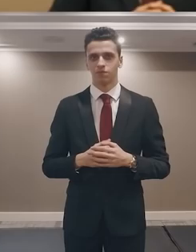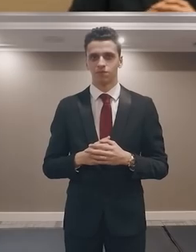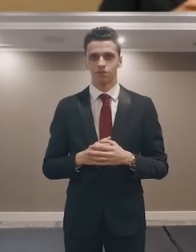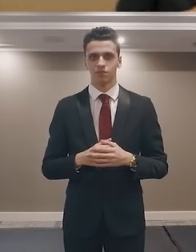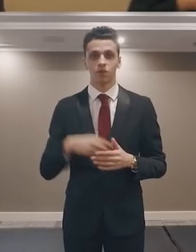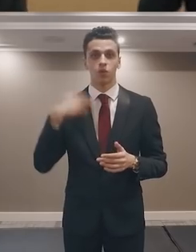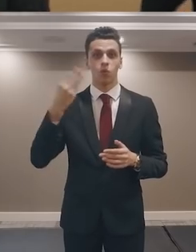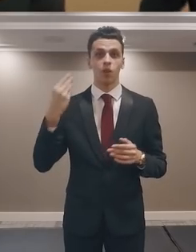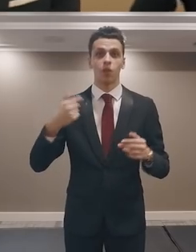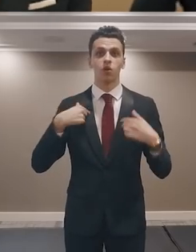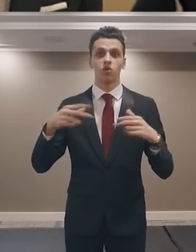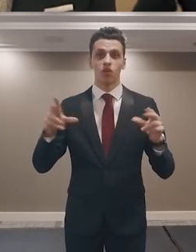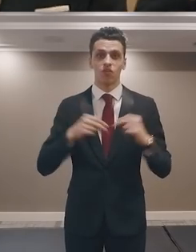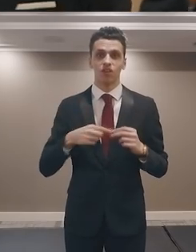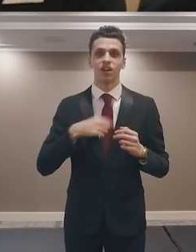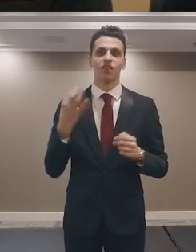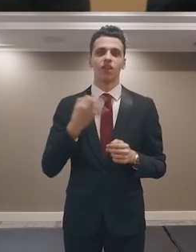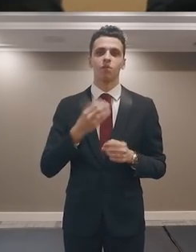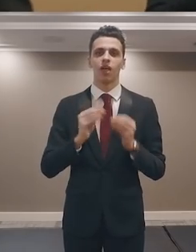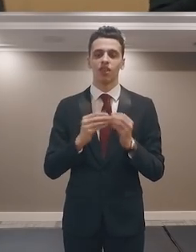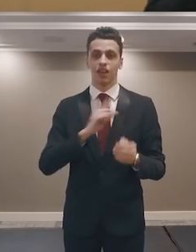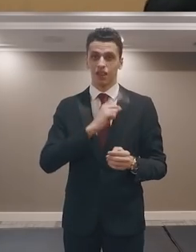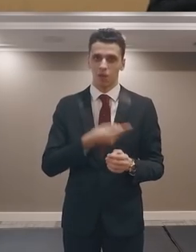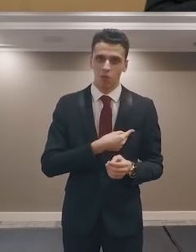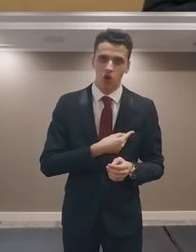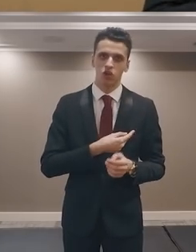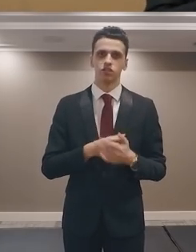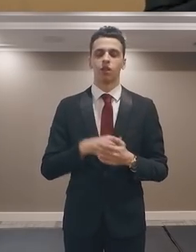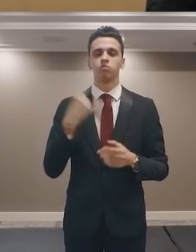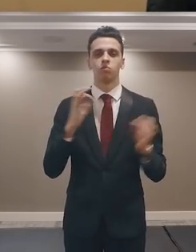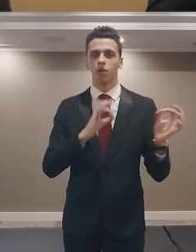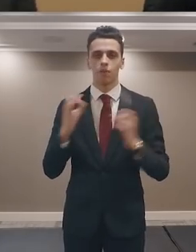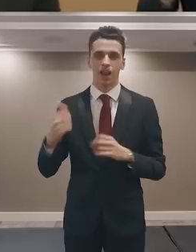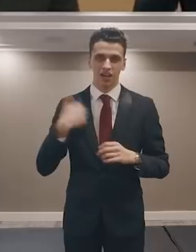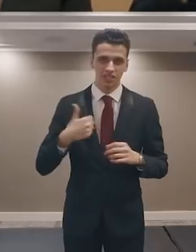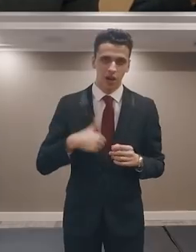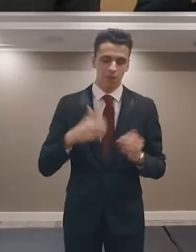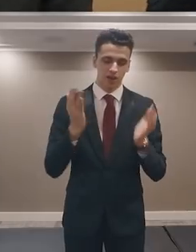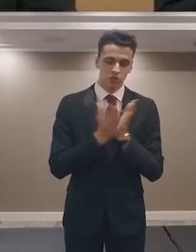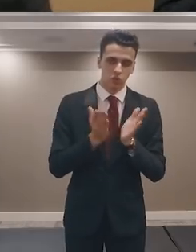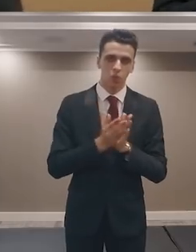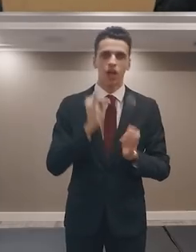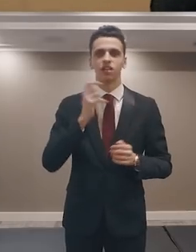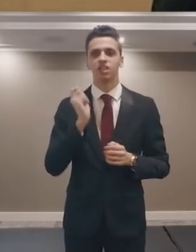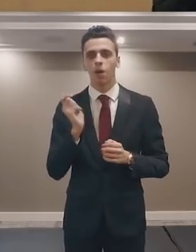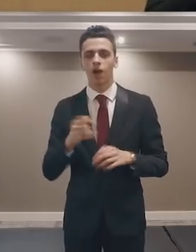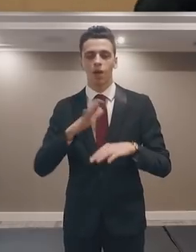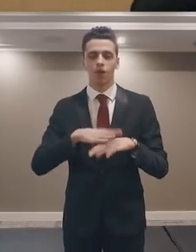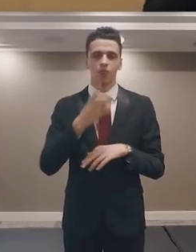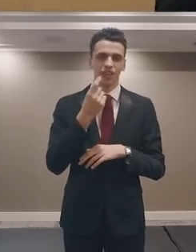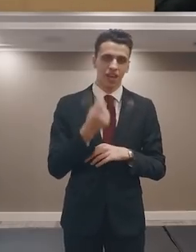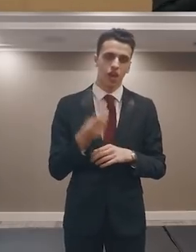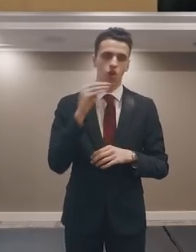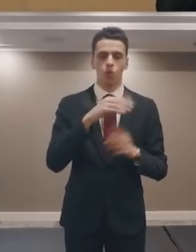cuando acaba de estudiar tenía que hacer deporte y luego tenía que preparar los exámenes trabajar a tiempo parcial para tener dinero no tenía tiempo para nada